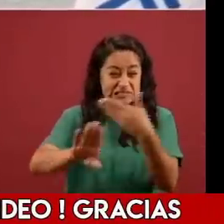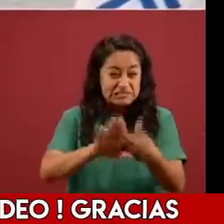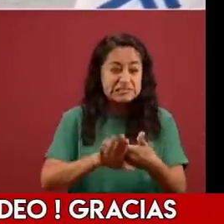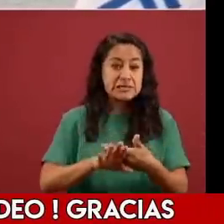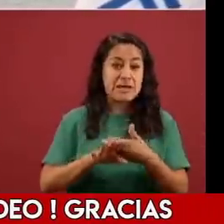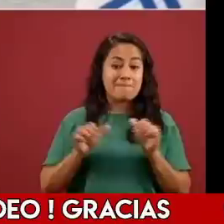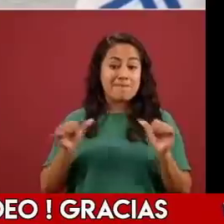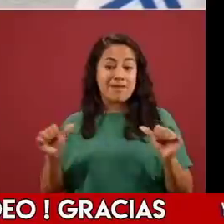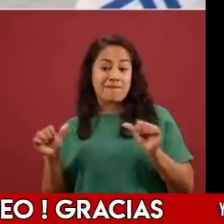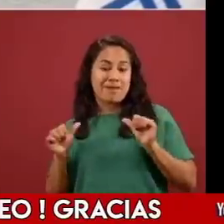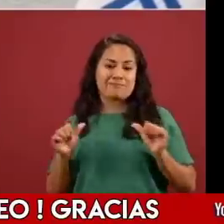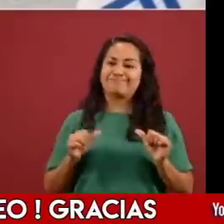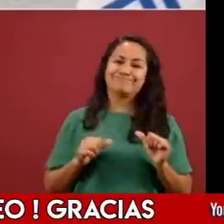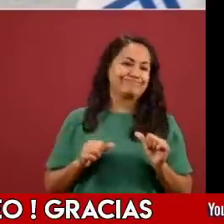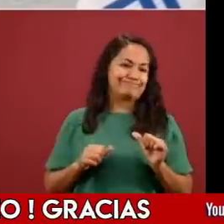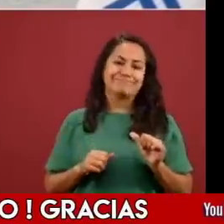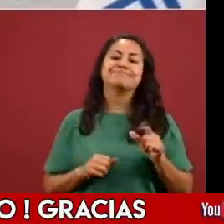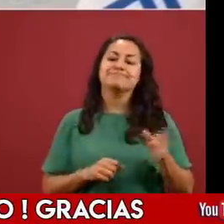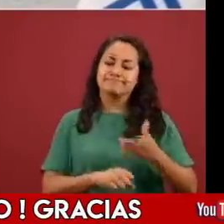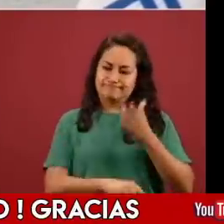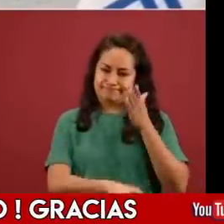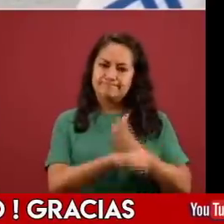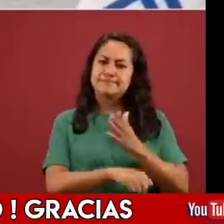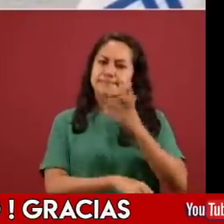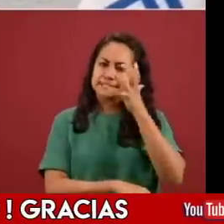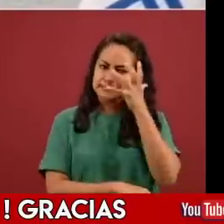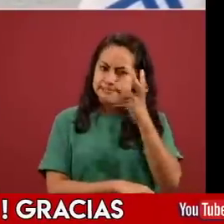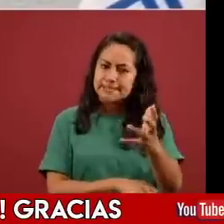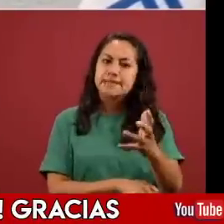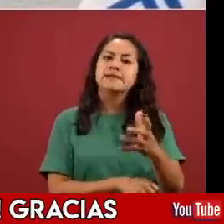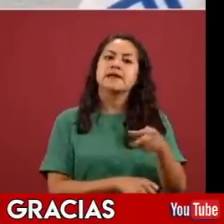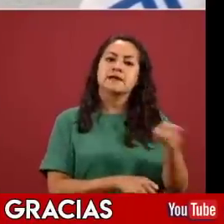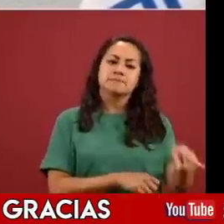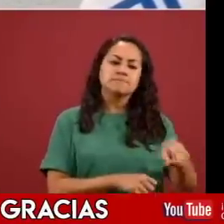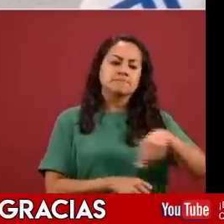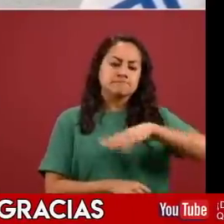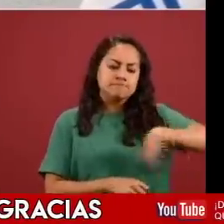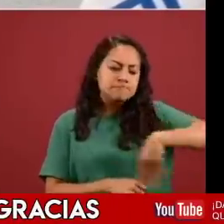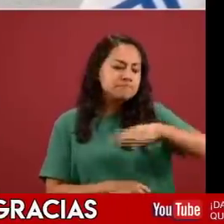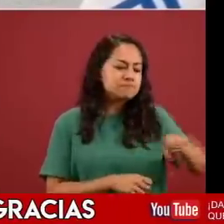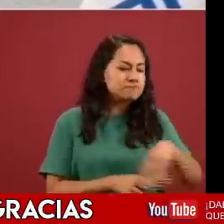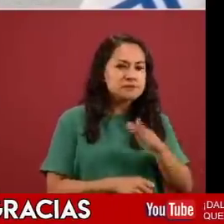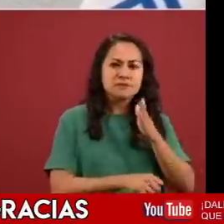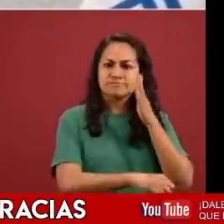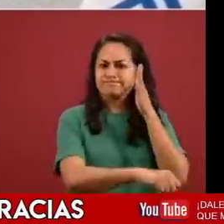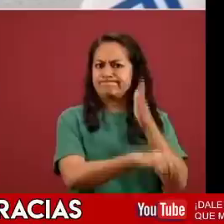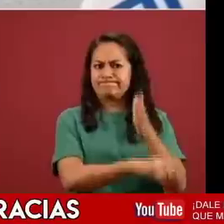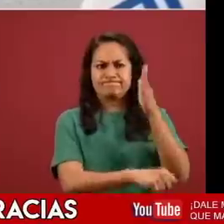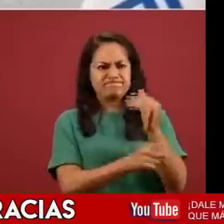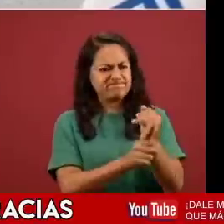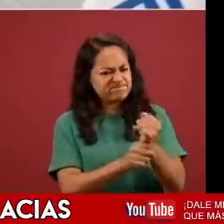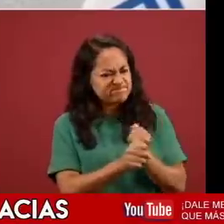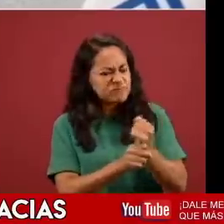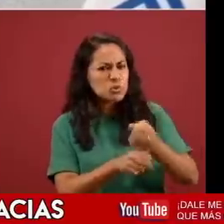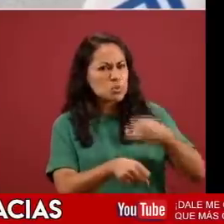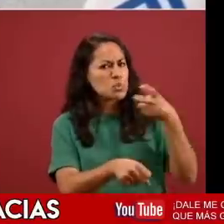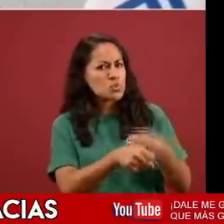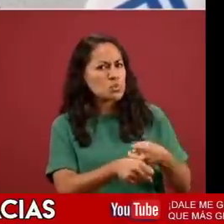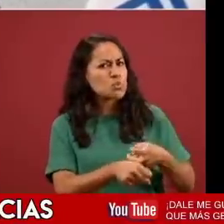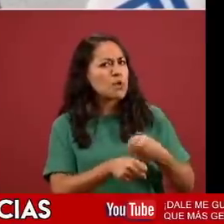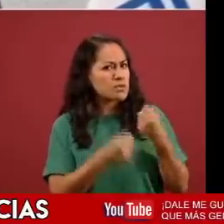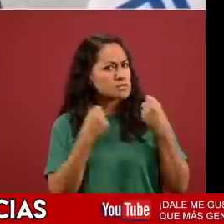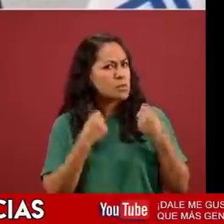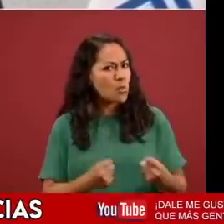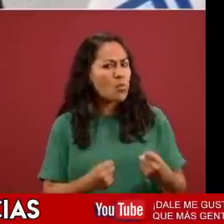fiscalía actuará de manera implacable inmediata y con todo el rigor de la ley contra quien